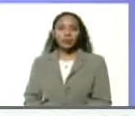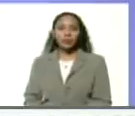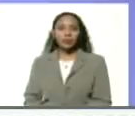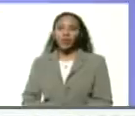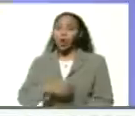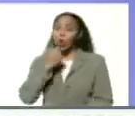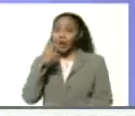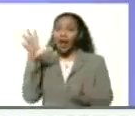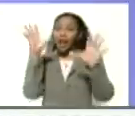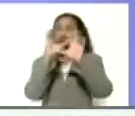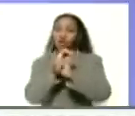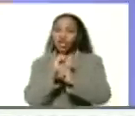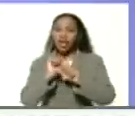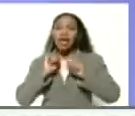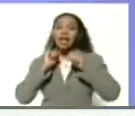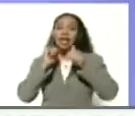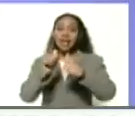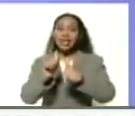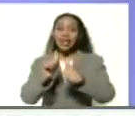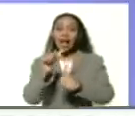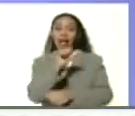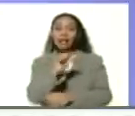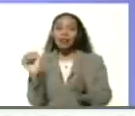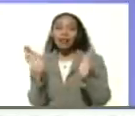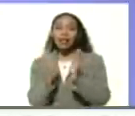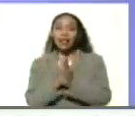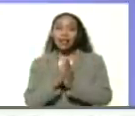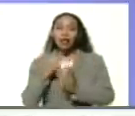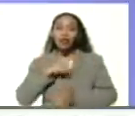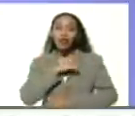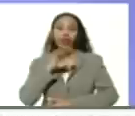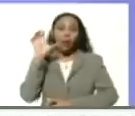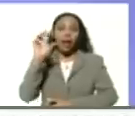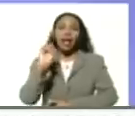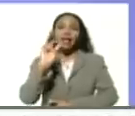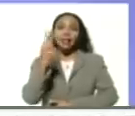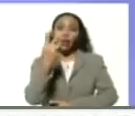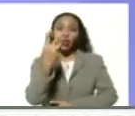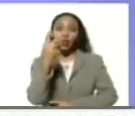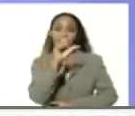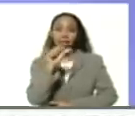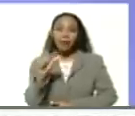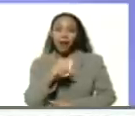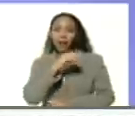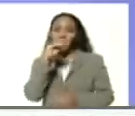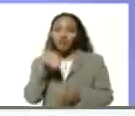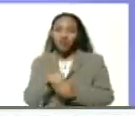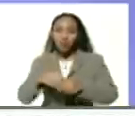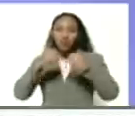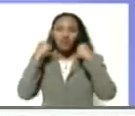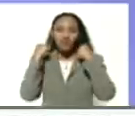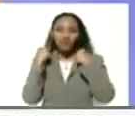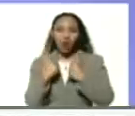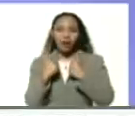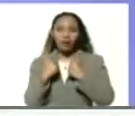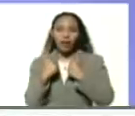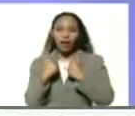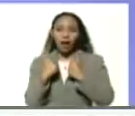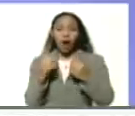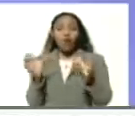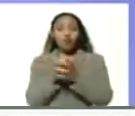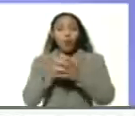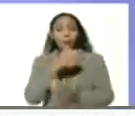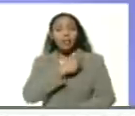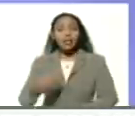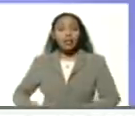Muy buenas noches. Inicia la Semana Santa en nuestro país y la segunda semana de cuarentena radical y colectiva. La Comisión